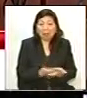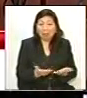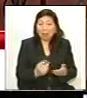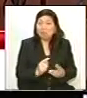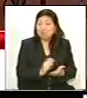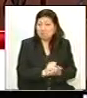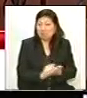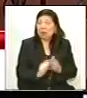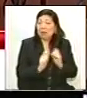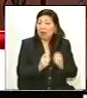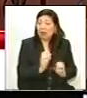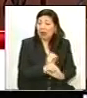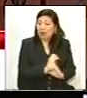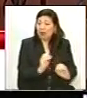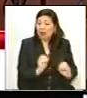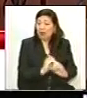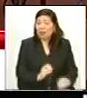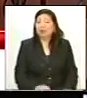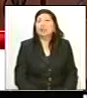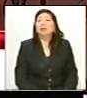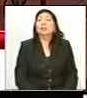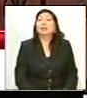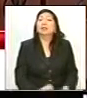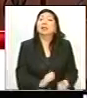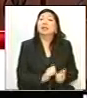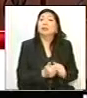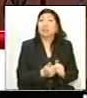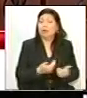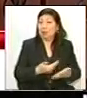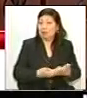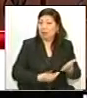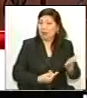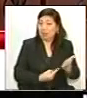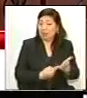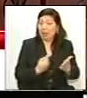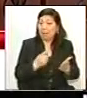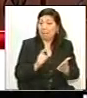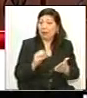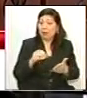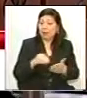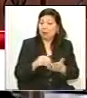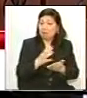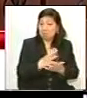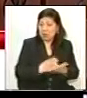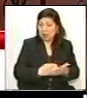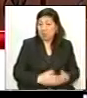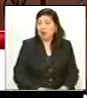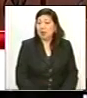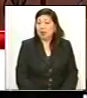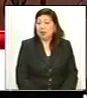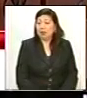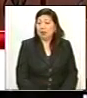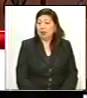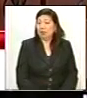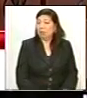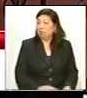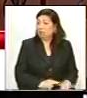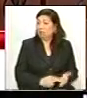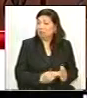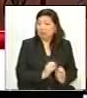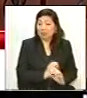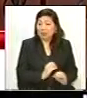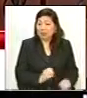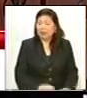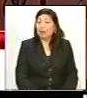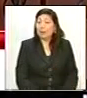varios meses. Ahora, ¿se han modificado los expedientes técnicos para disminuir los montos? No se han modificado para disminuir